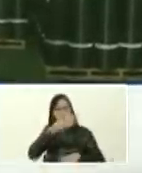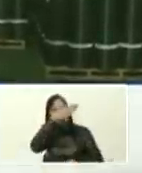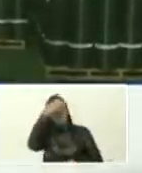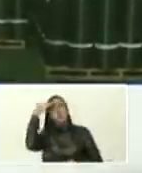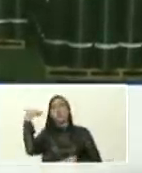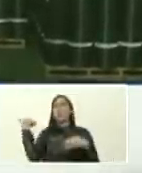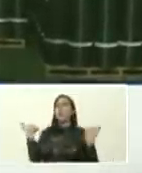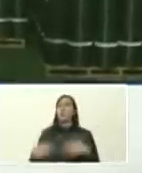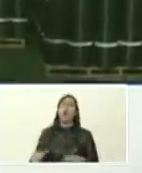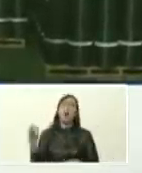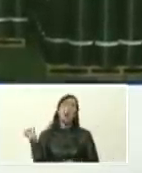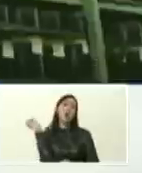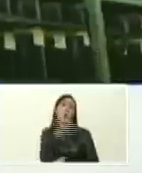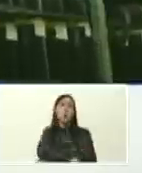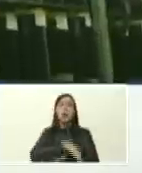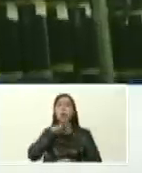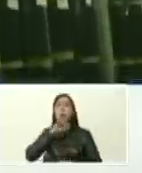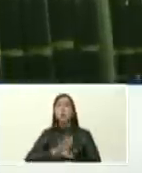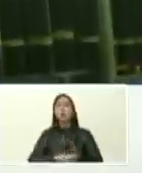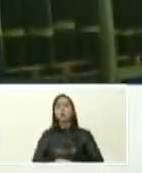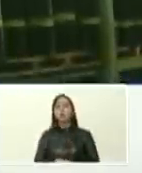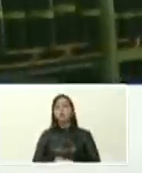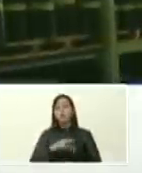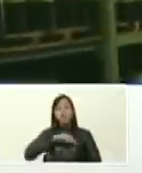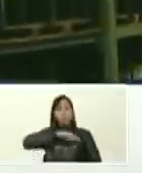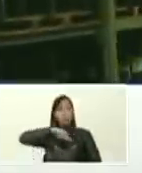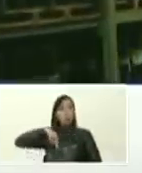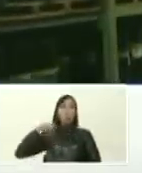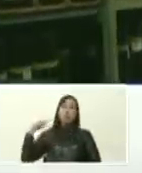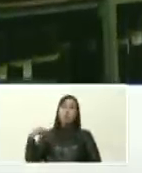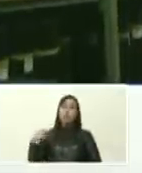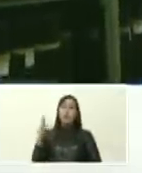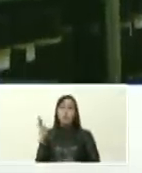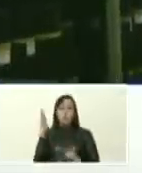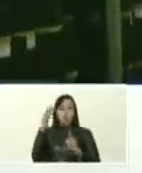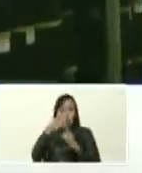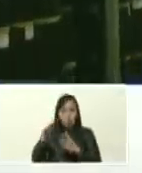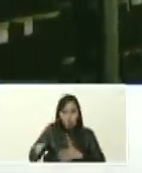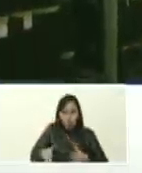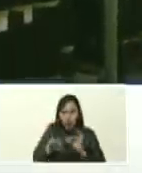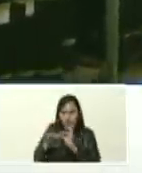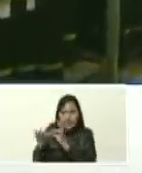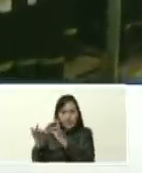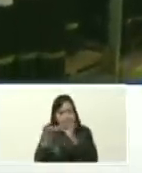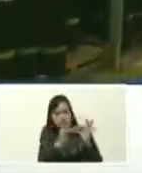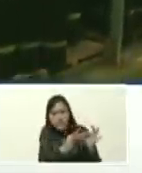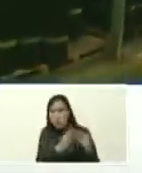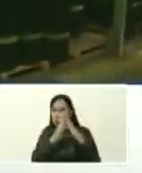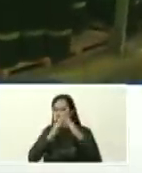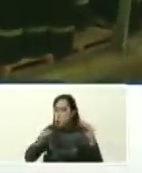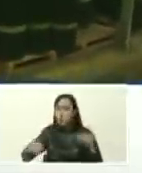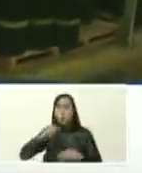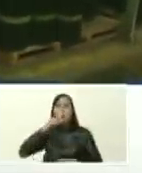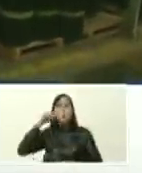están derrotados por la historia. Nosotros tenemos que transitar el camino de la unión de los venezolanos